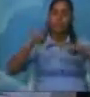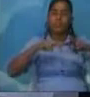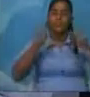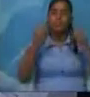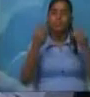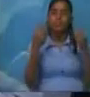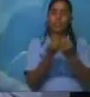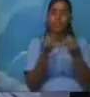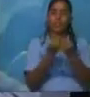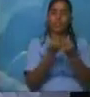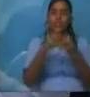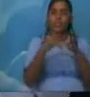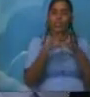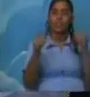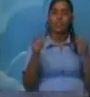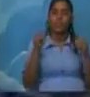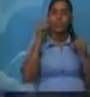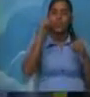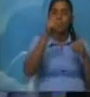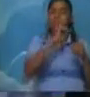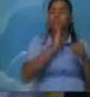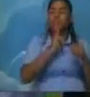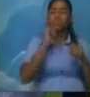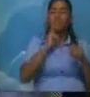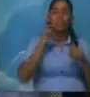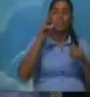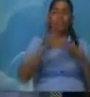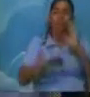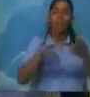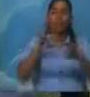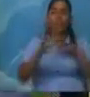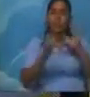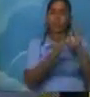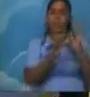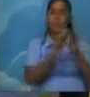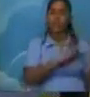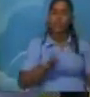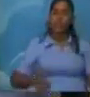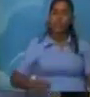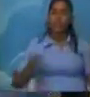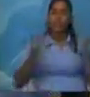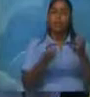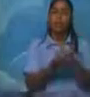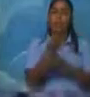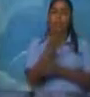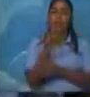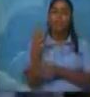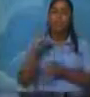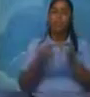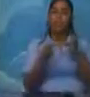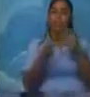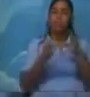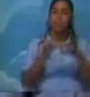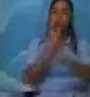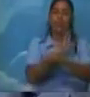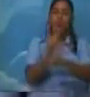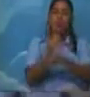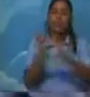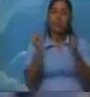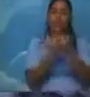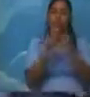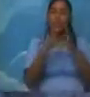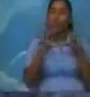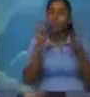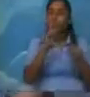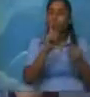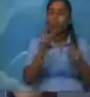muchos le acompañaron en la gira allá de Israel tras la huella del mesías en el mes de mayo tenga mucho mucho cuidado con Nora